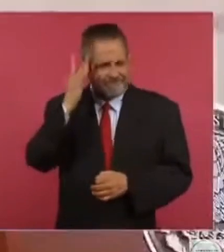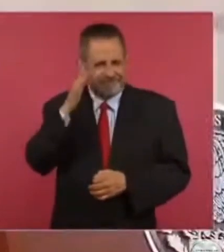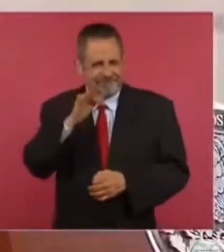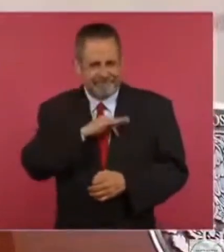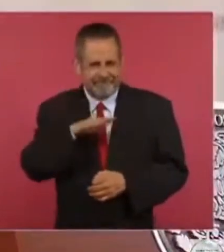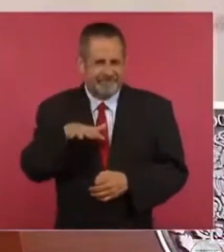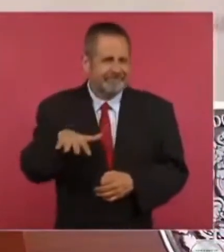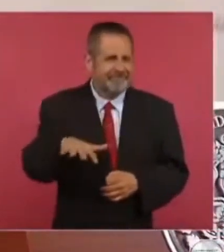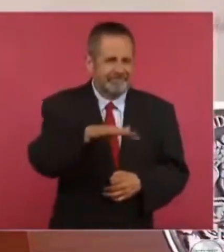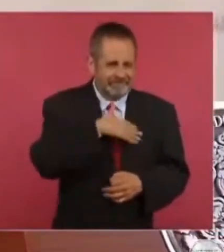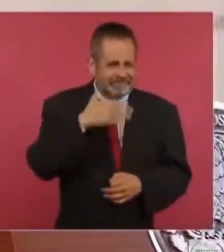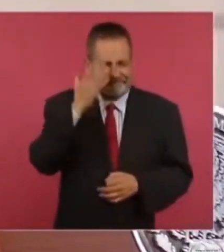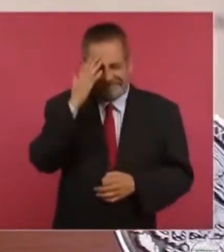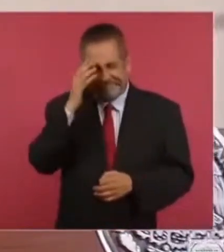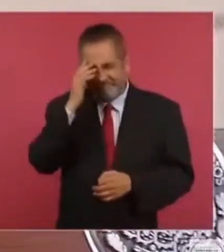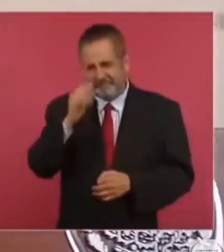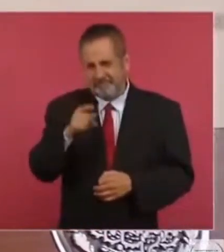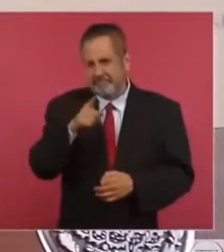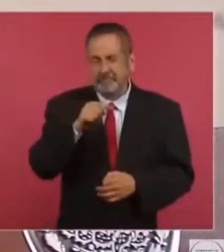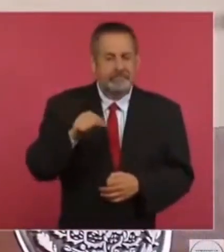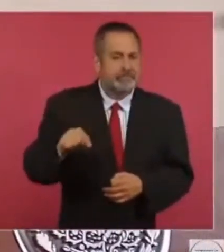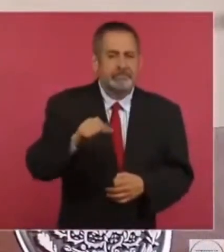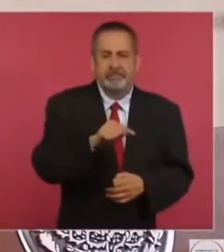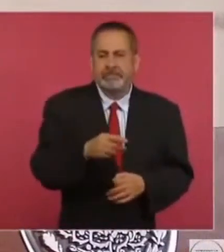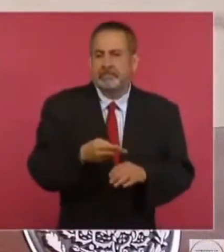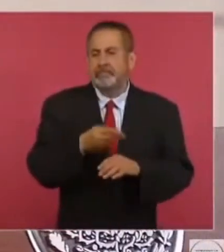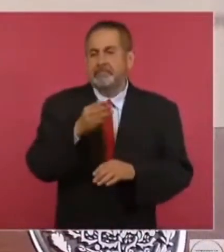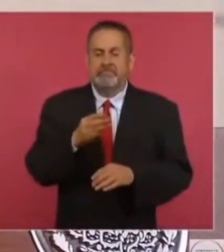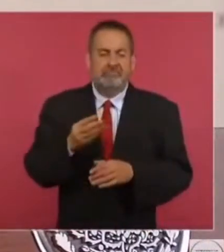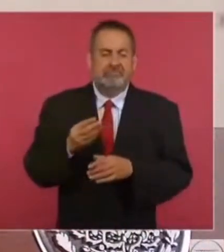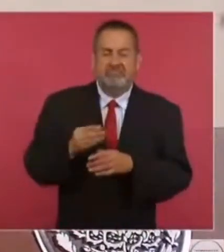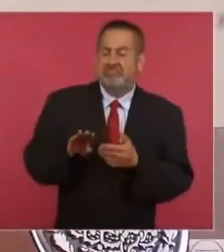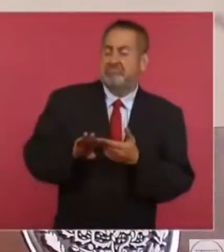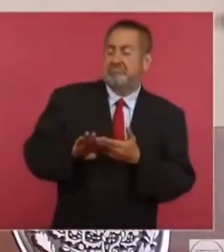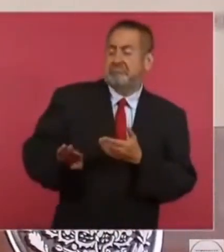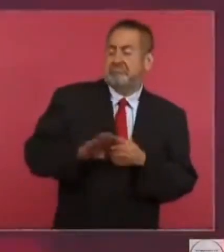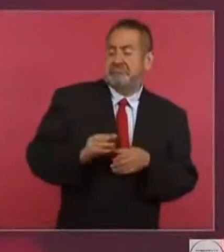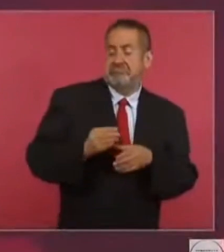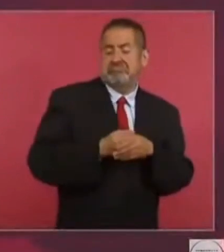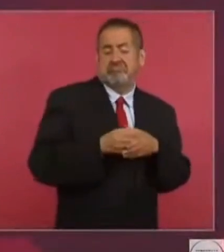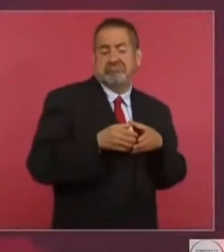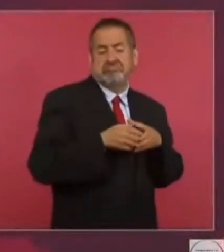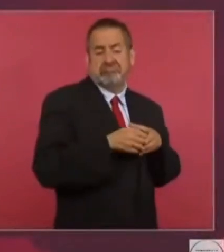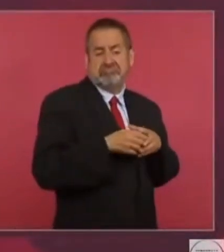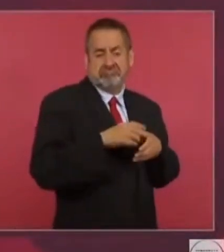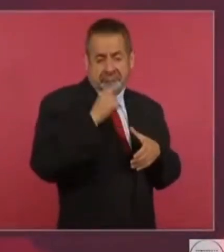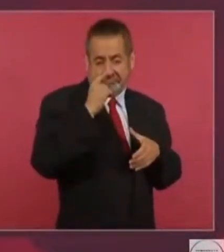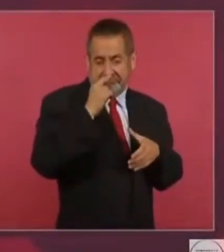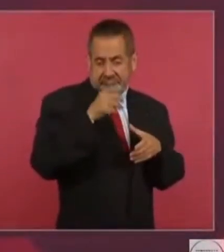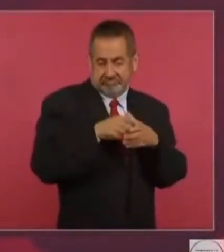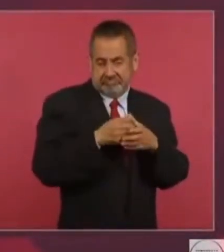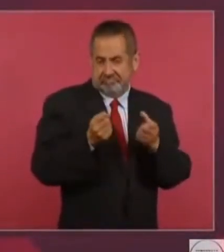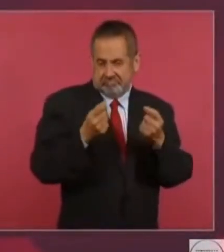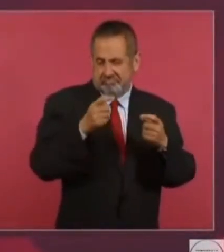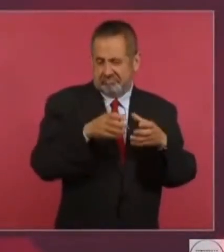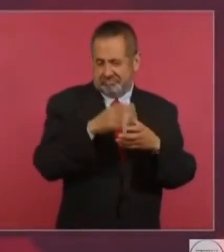¿no?, muy clasistas y racistas.